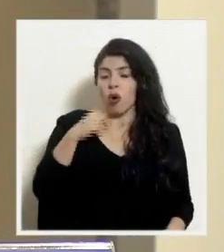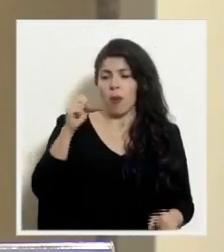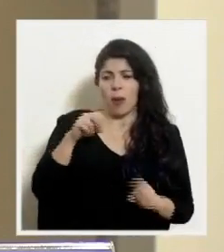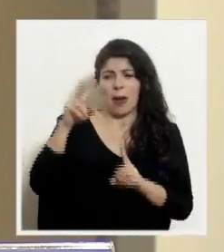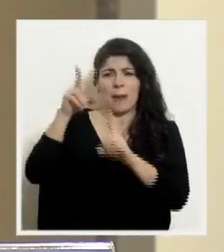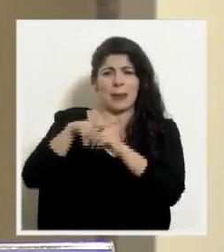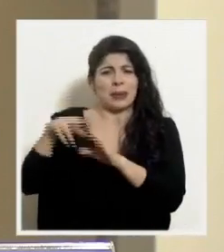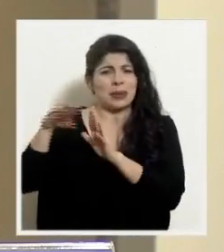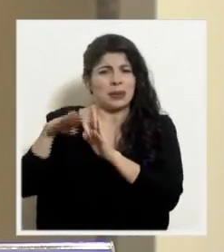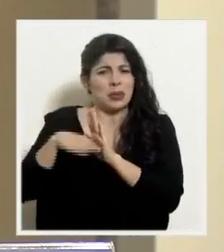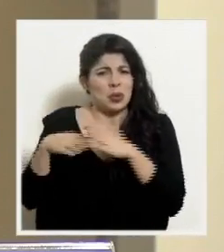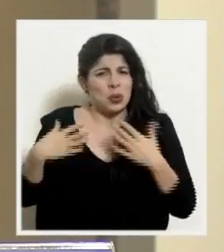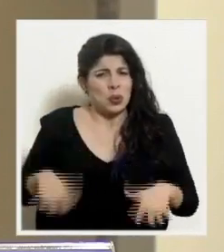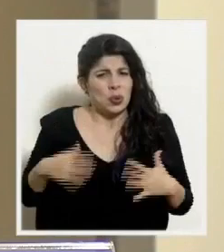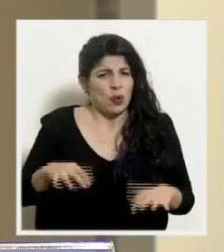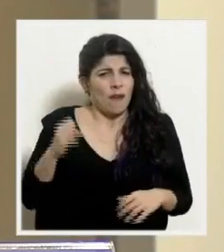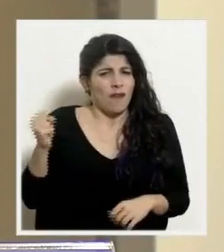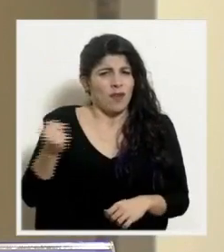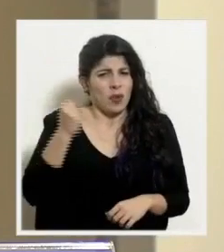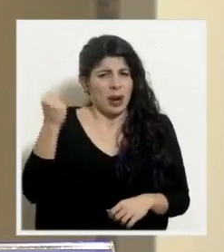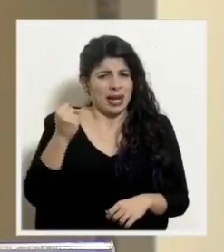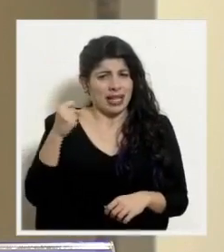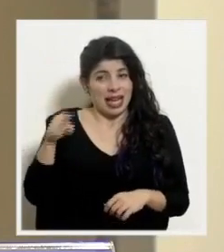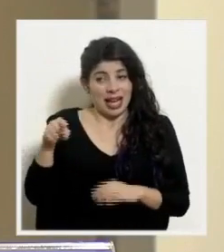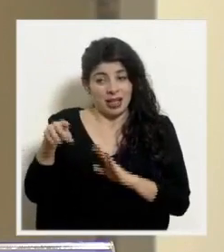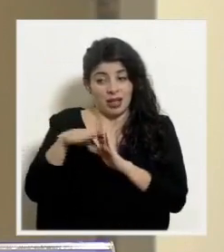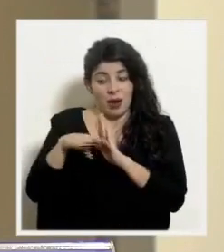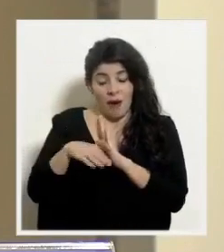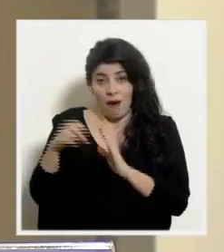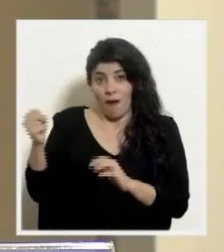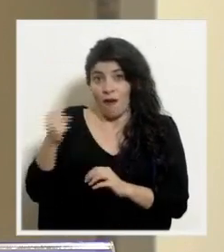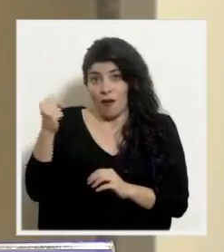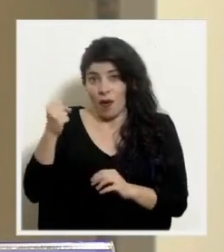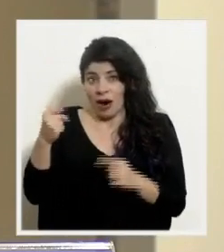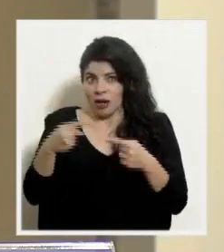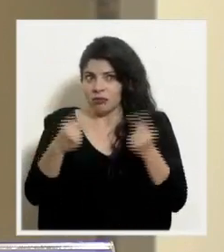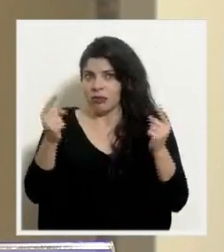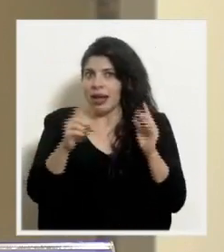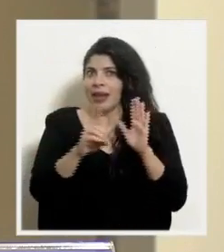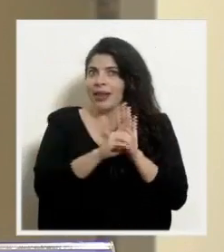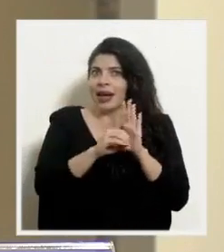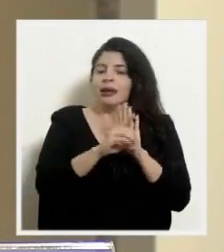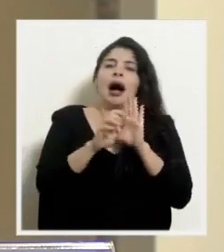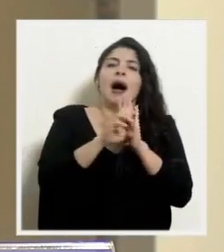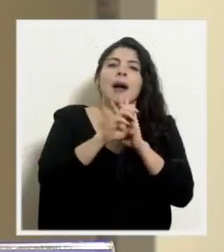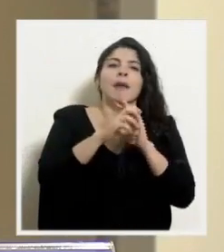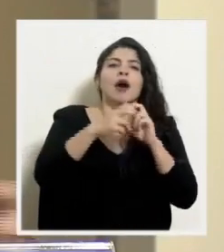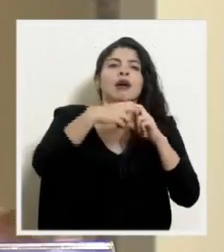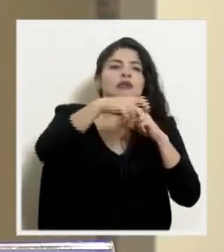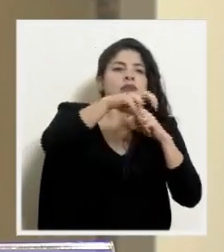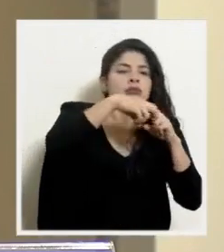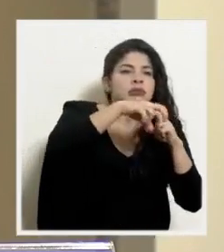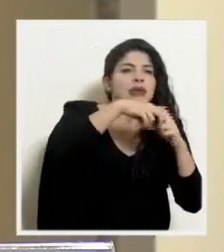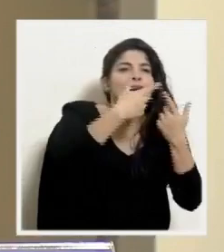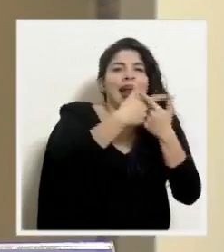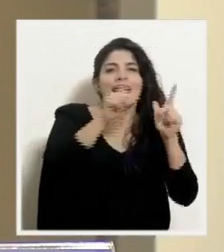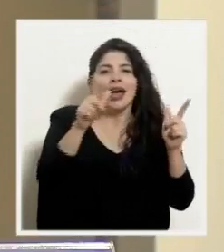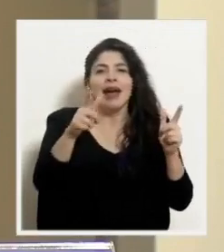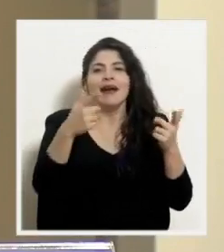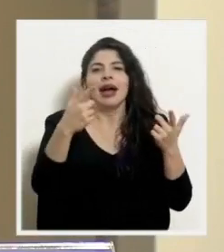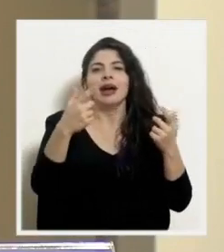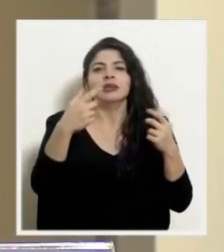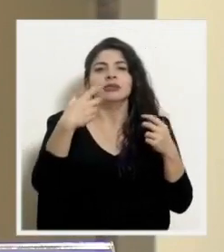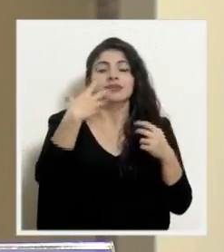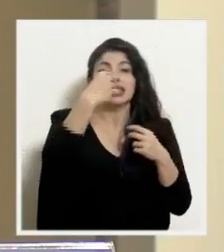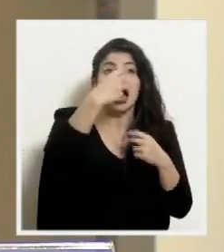muy fuertes que van en contra incluso de derechos constitucionales, como la movilidad, el libre tránsito y otra serie de